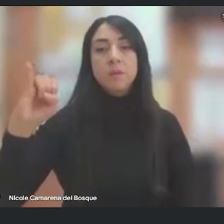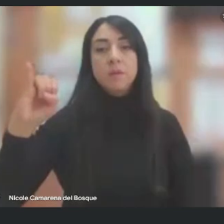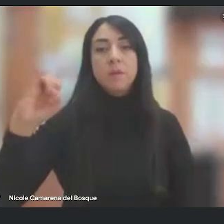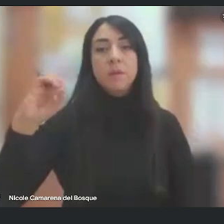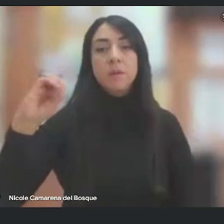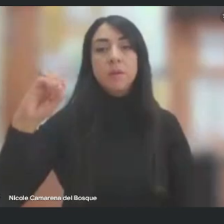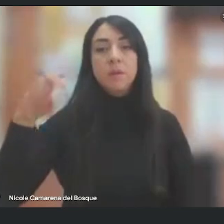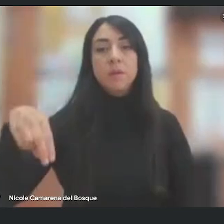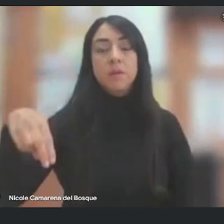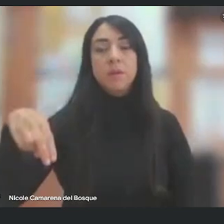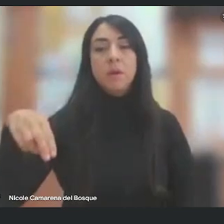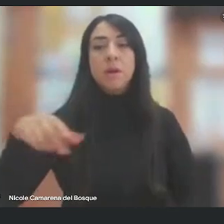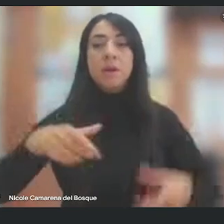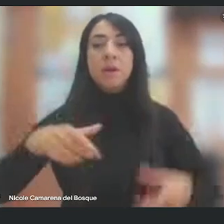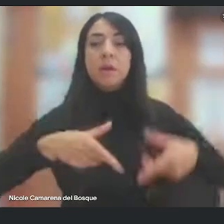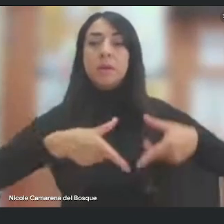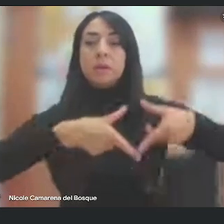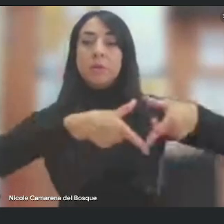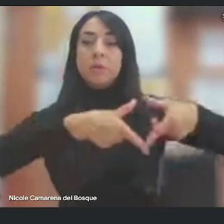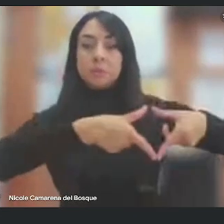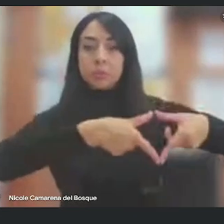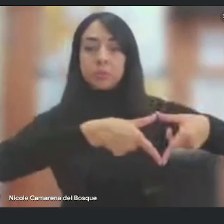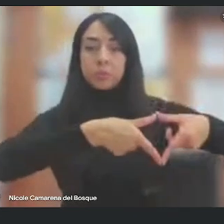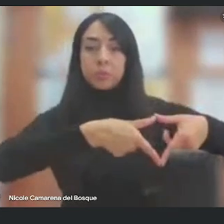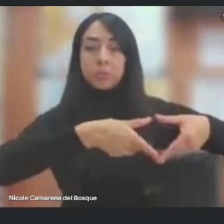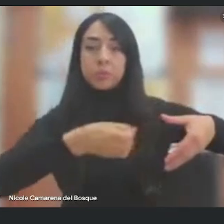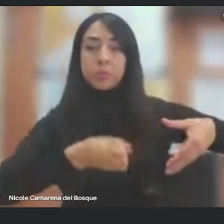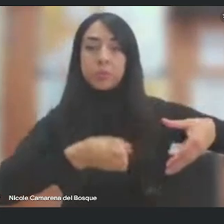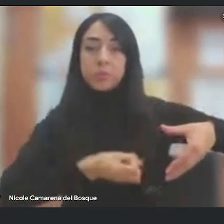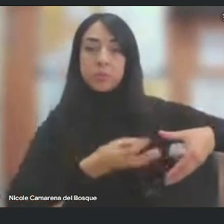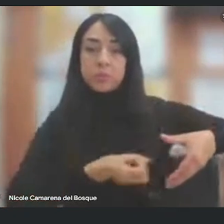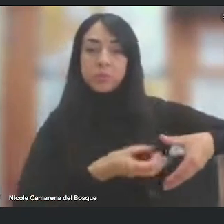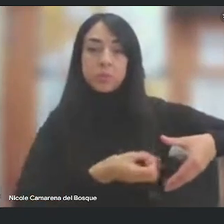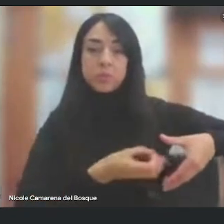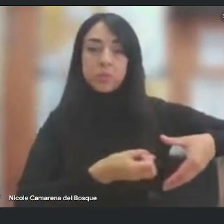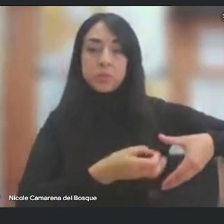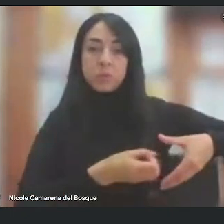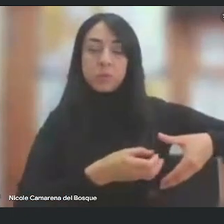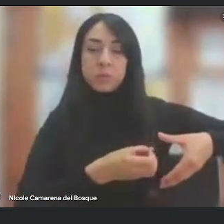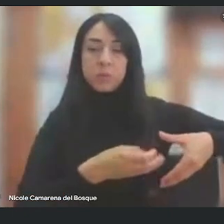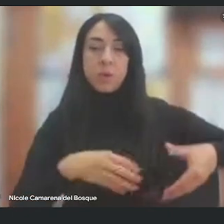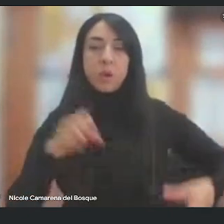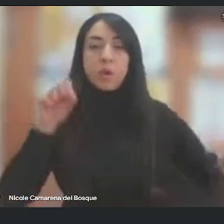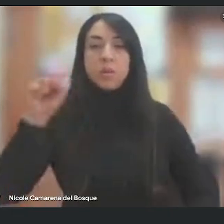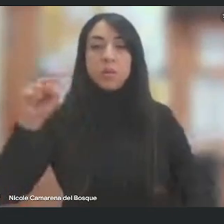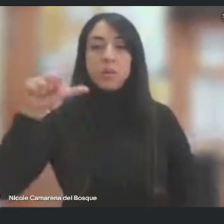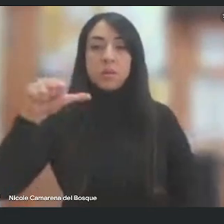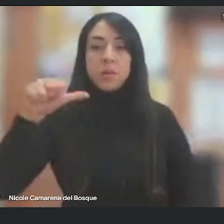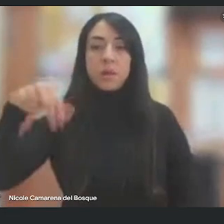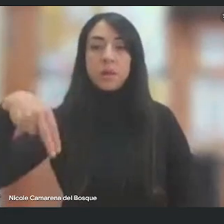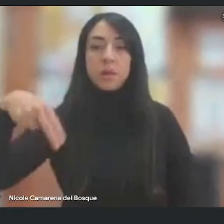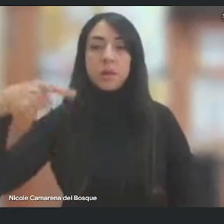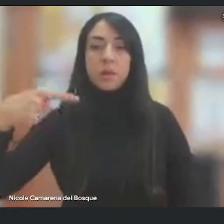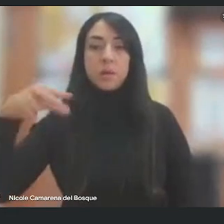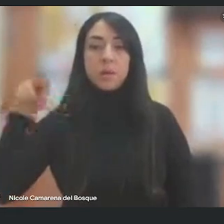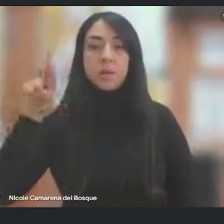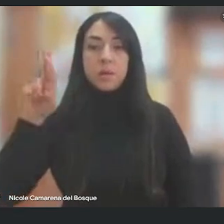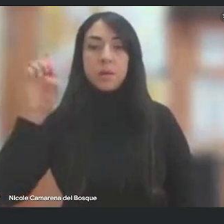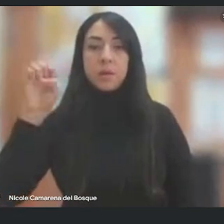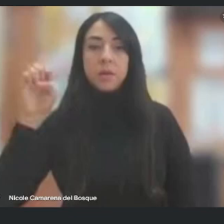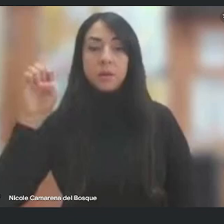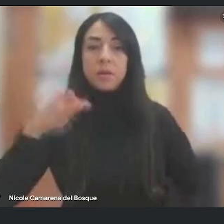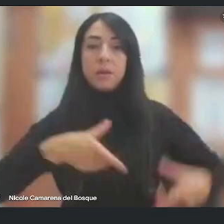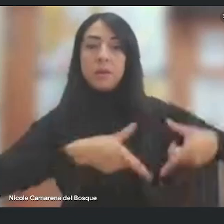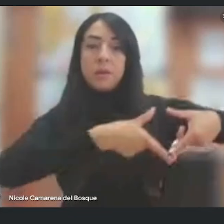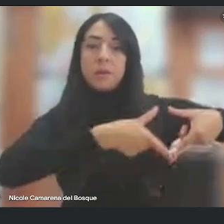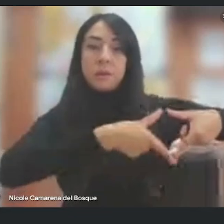cuerpo en preparación para un embarazo y vamos a dividirlo en 4 fases. El primero es la menstruación, después viene una